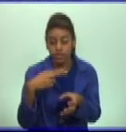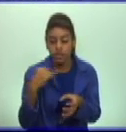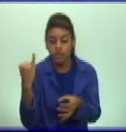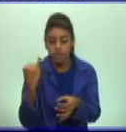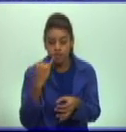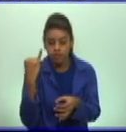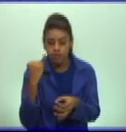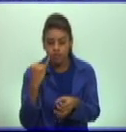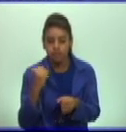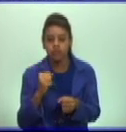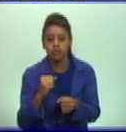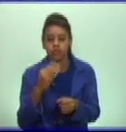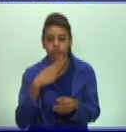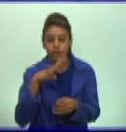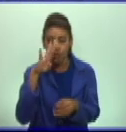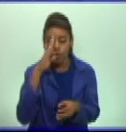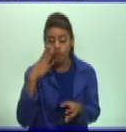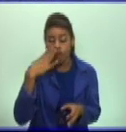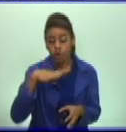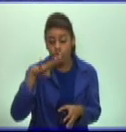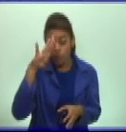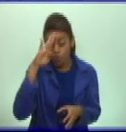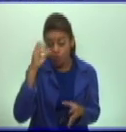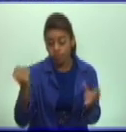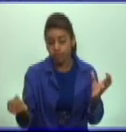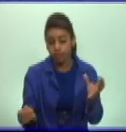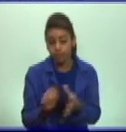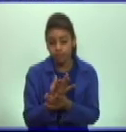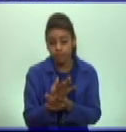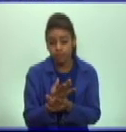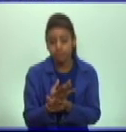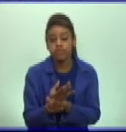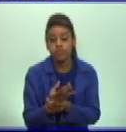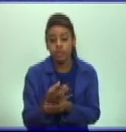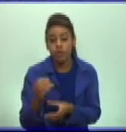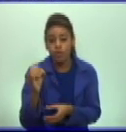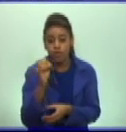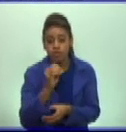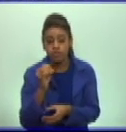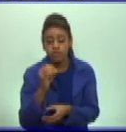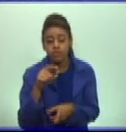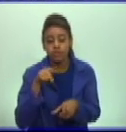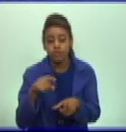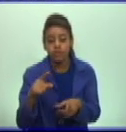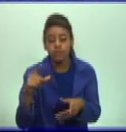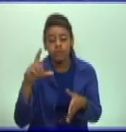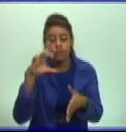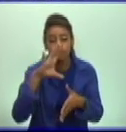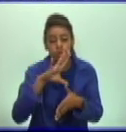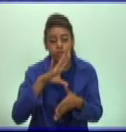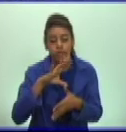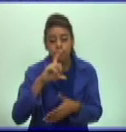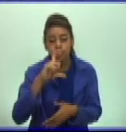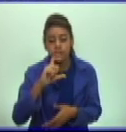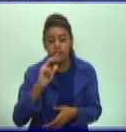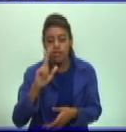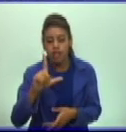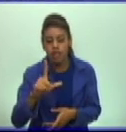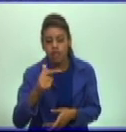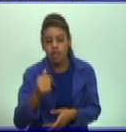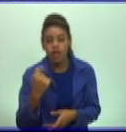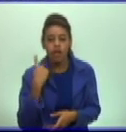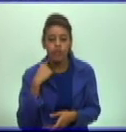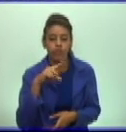cubano. Cuba es fundadora de la Comunidad de Estados Latinoamericanos y Caribeños, la CELAC, desde el